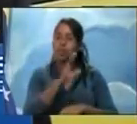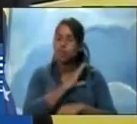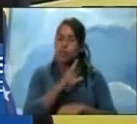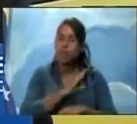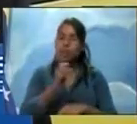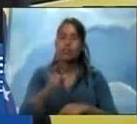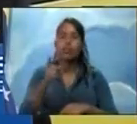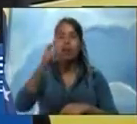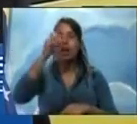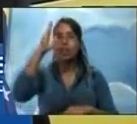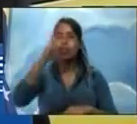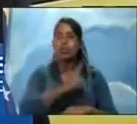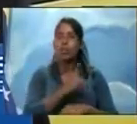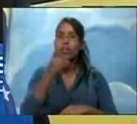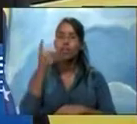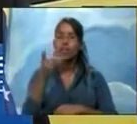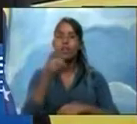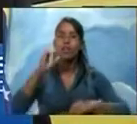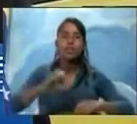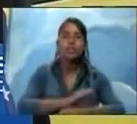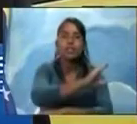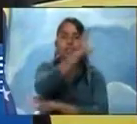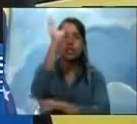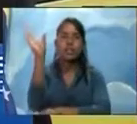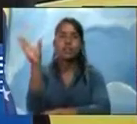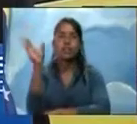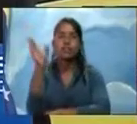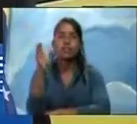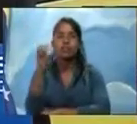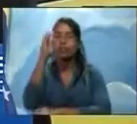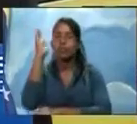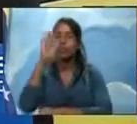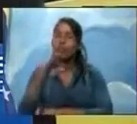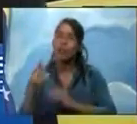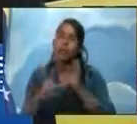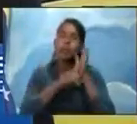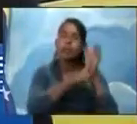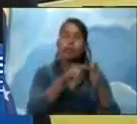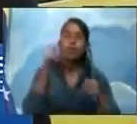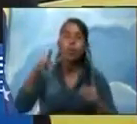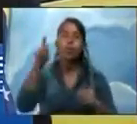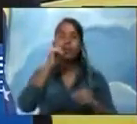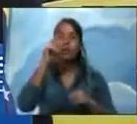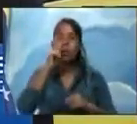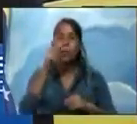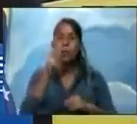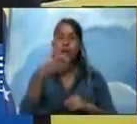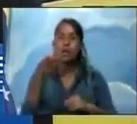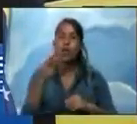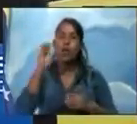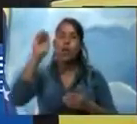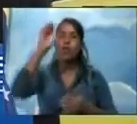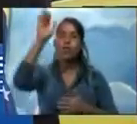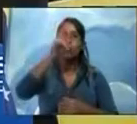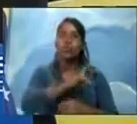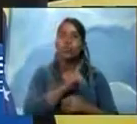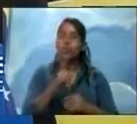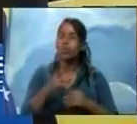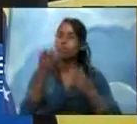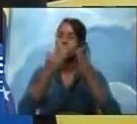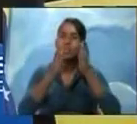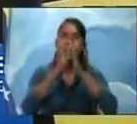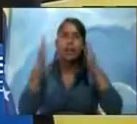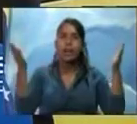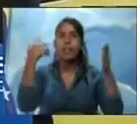al Dios de Daniel, al Dios del cielo. Dios le estaba mostrando a Daniel los futuros imperios que se